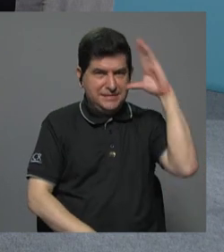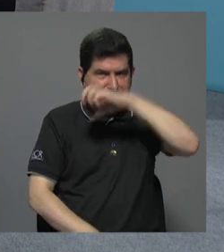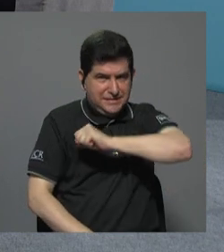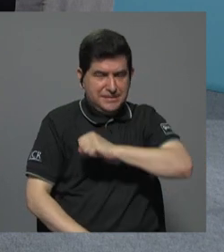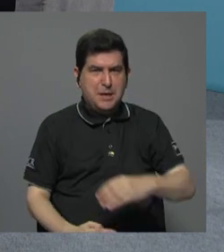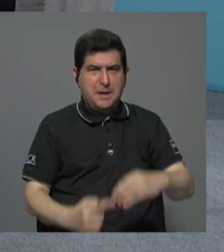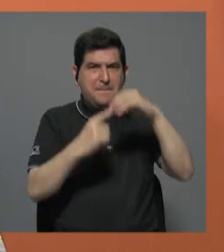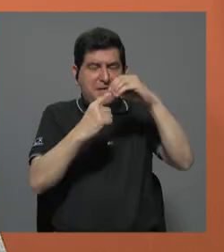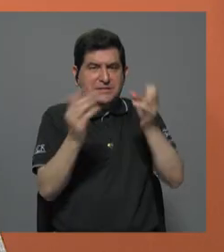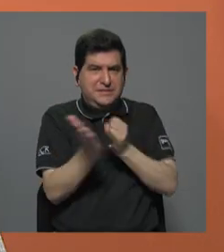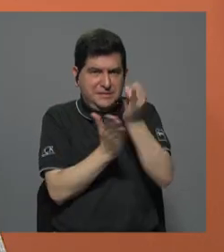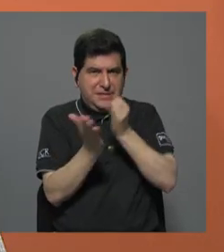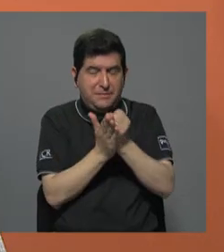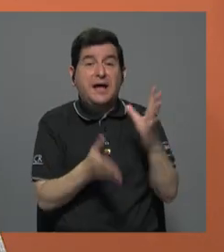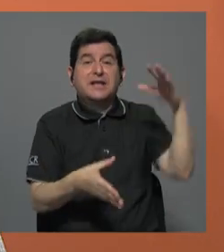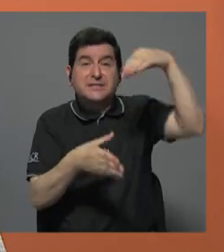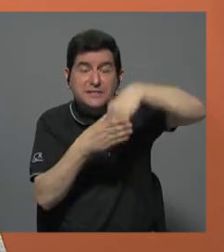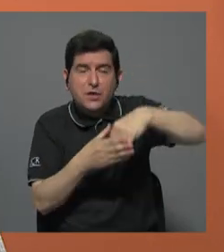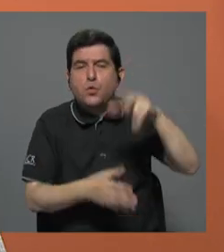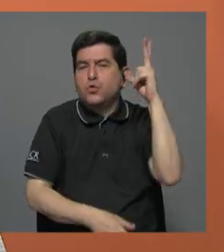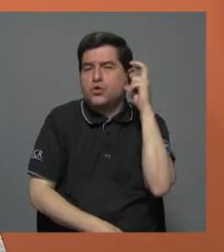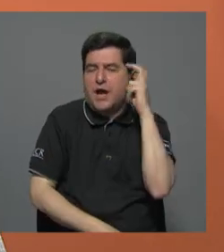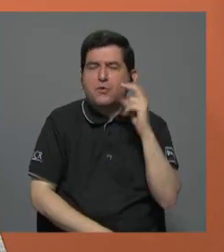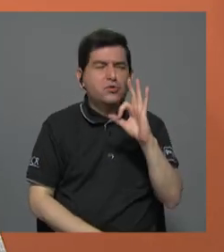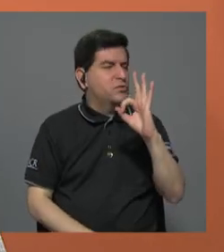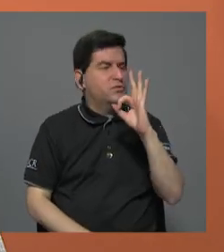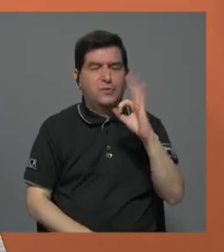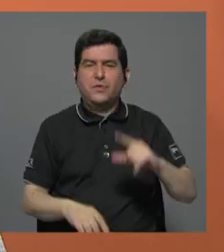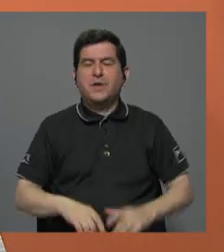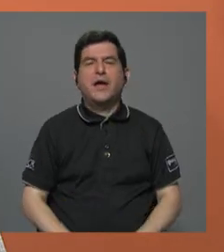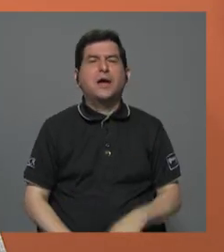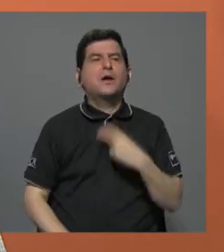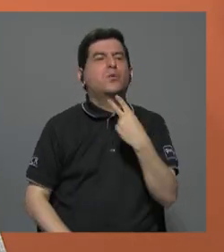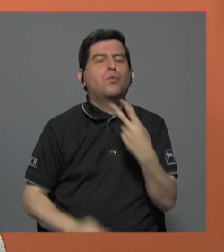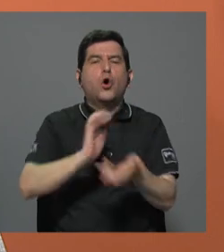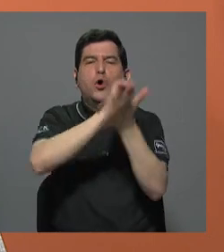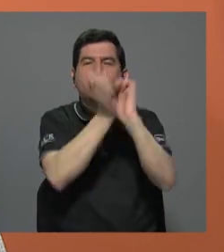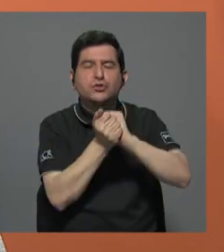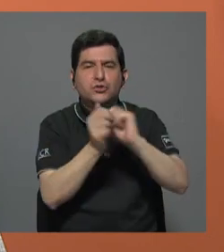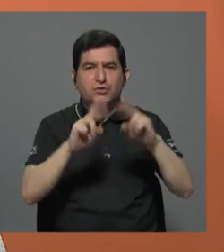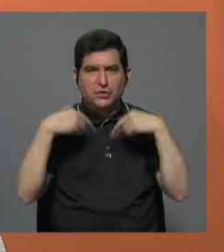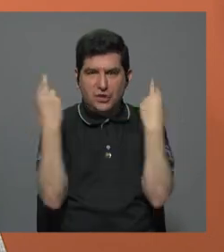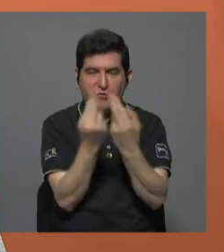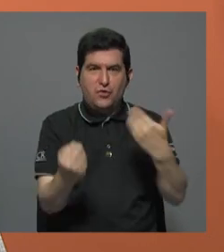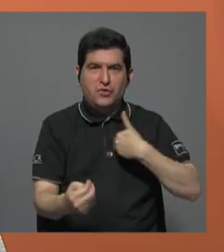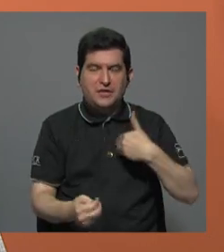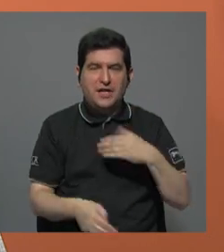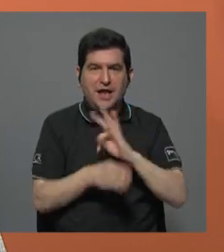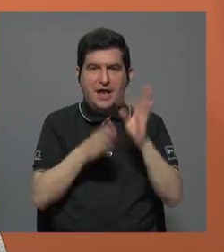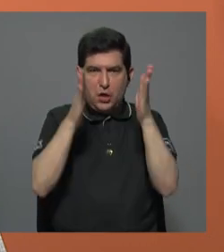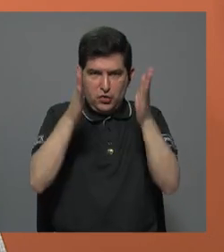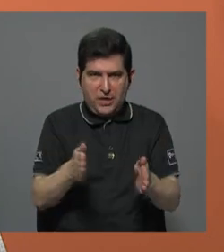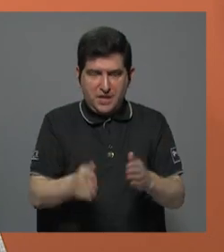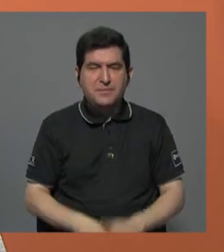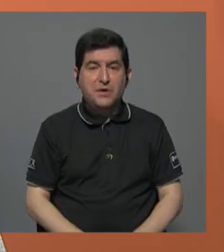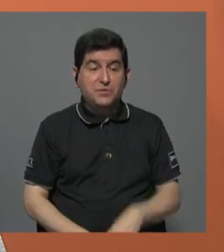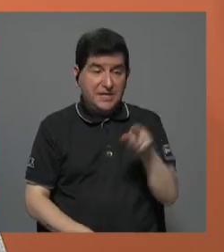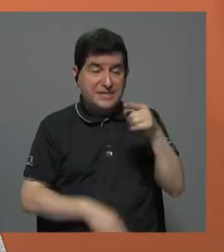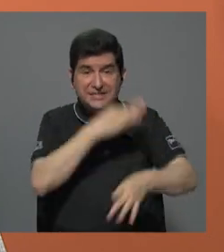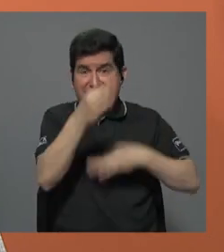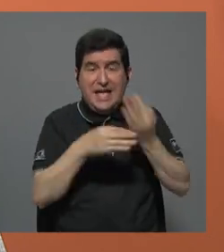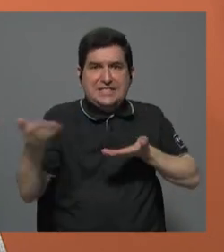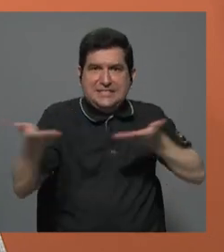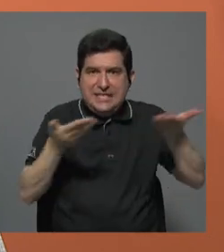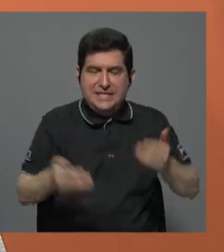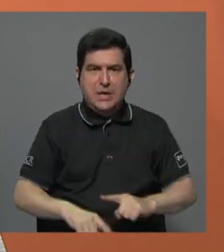hallazgos principales de investigación se incluyen algunos audios que nos escuchan muy bien porque son voces modificadas de las sesiones que tuvimos con algunos terapeutas que brindaban este tipo de